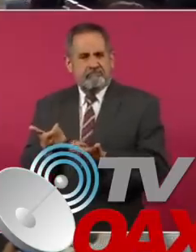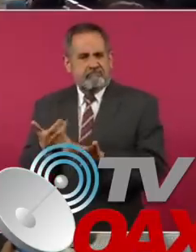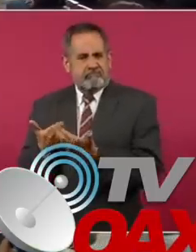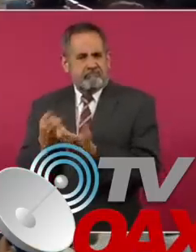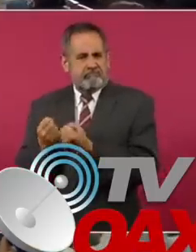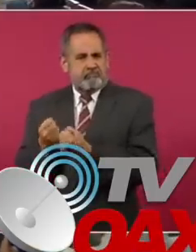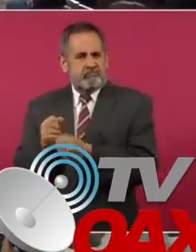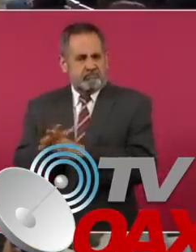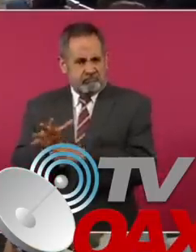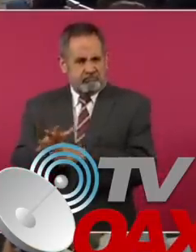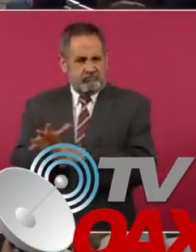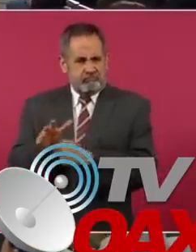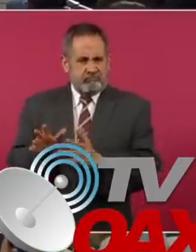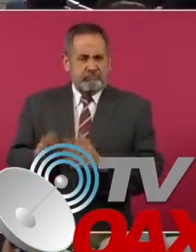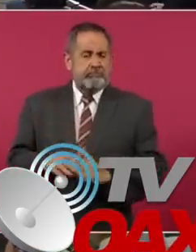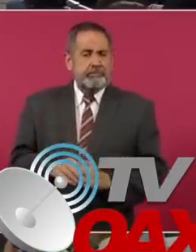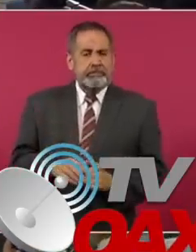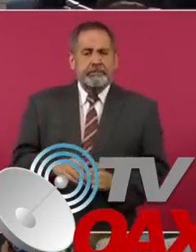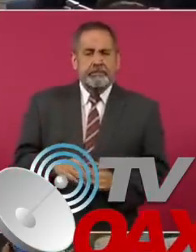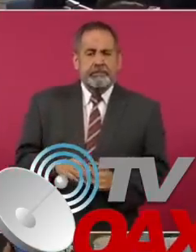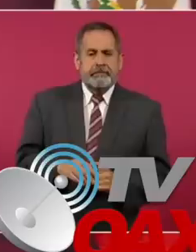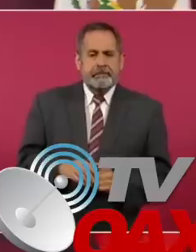No, que